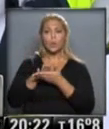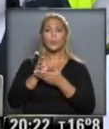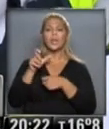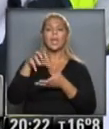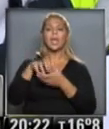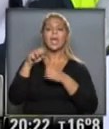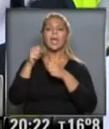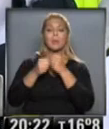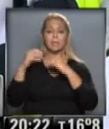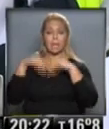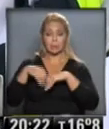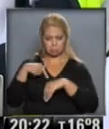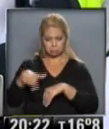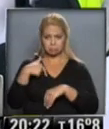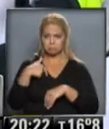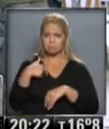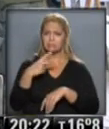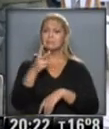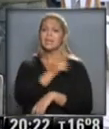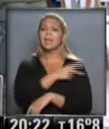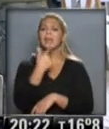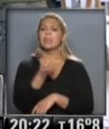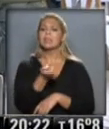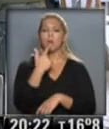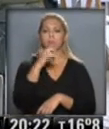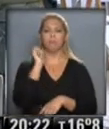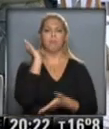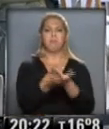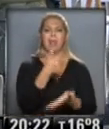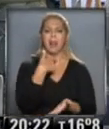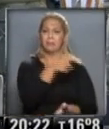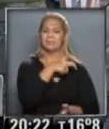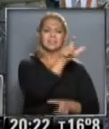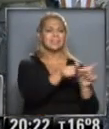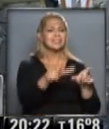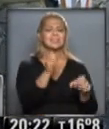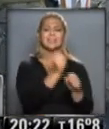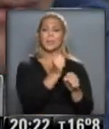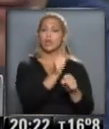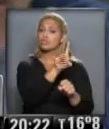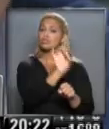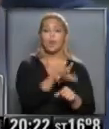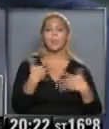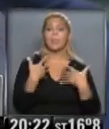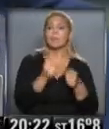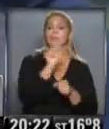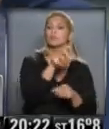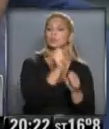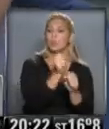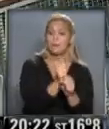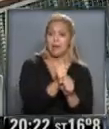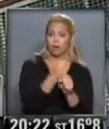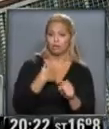¿Qué hizo el empresario? Generó una causa penal acusándolo de usurpación a trabajadores que solamente estaban defendiendo sus máquinas, su puesto de